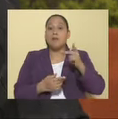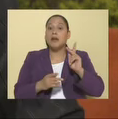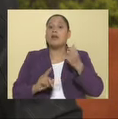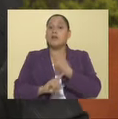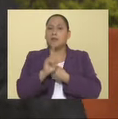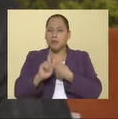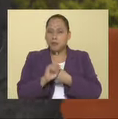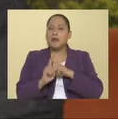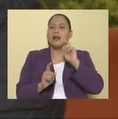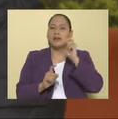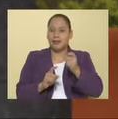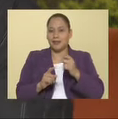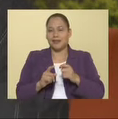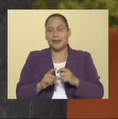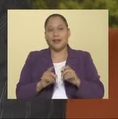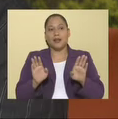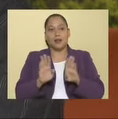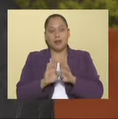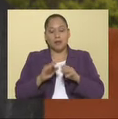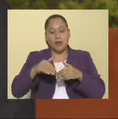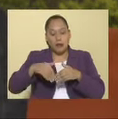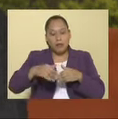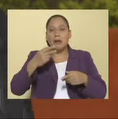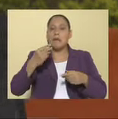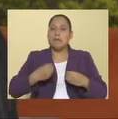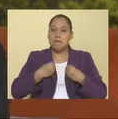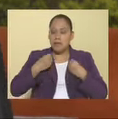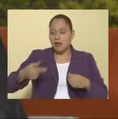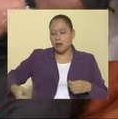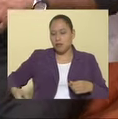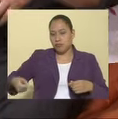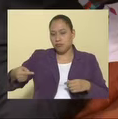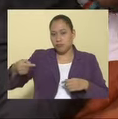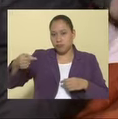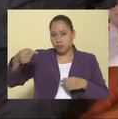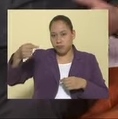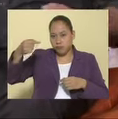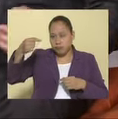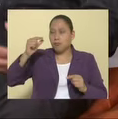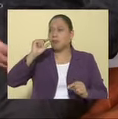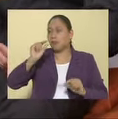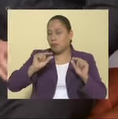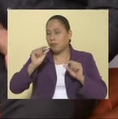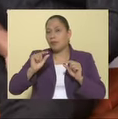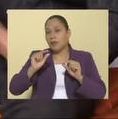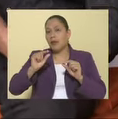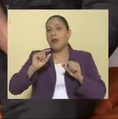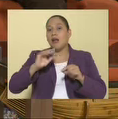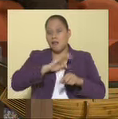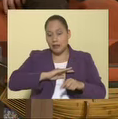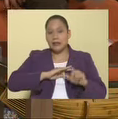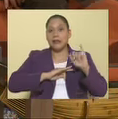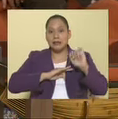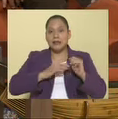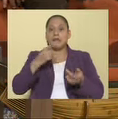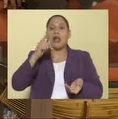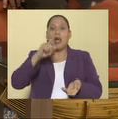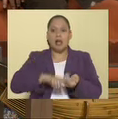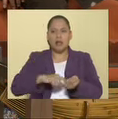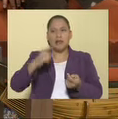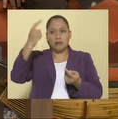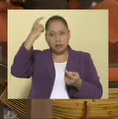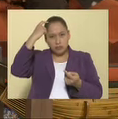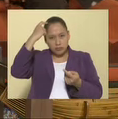que te empiezan, en el tiro de vida que hemos tenido todos, vamos creciendo, te empiezan a meter en el cerebro una